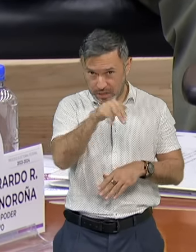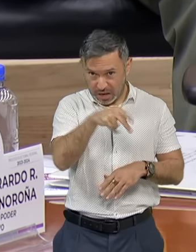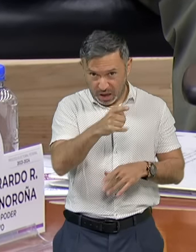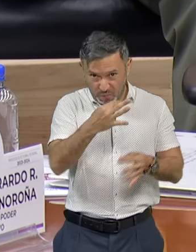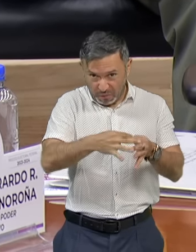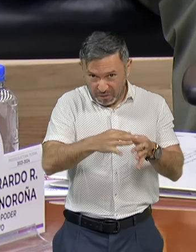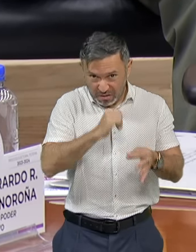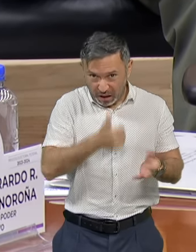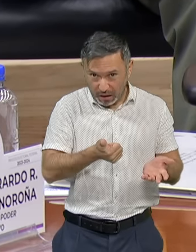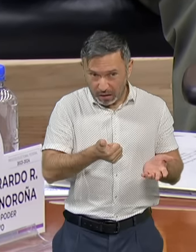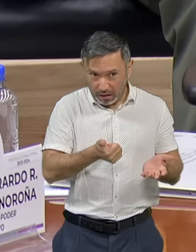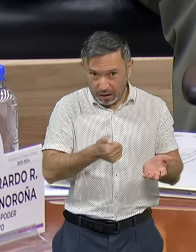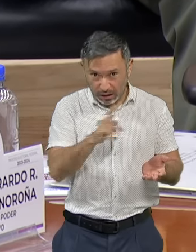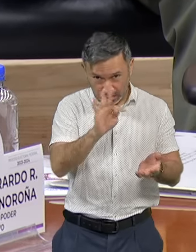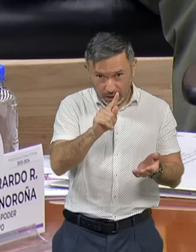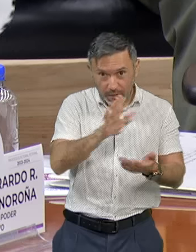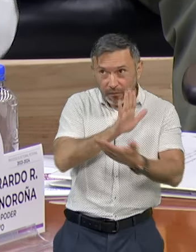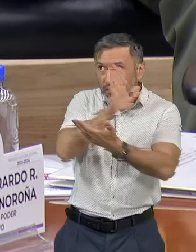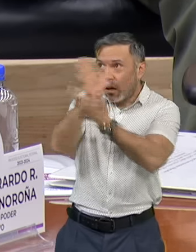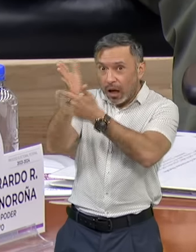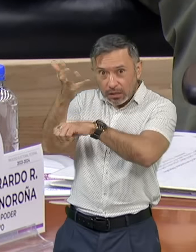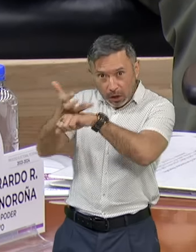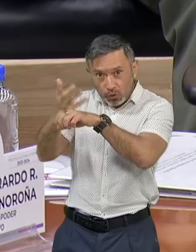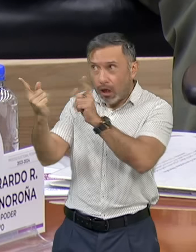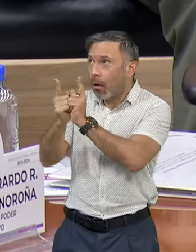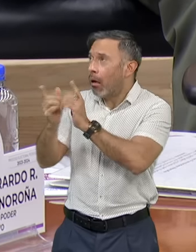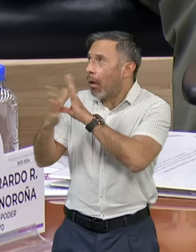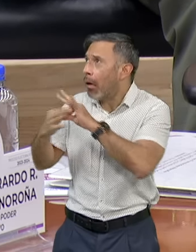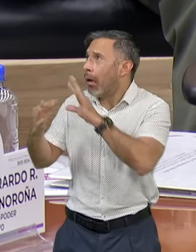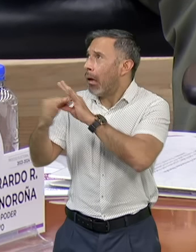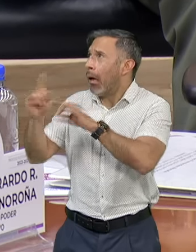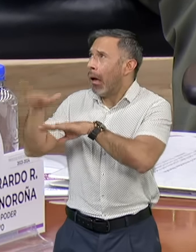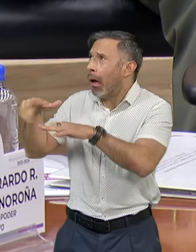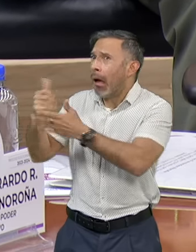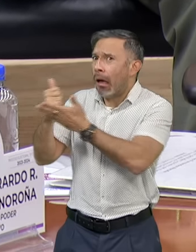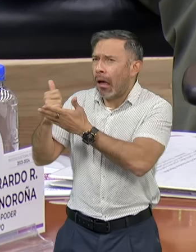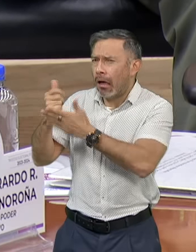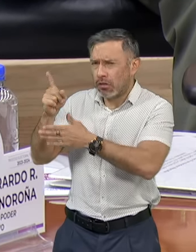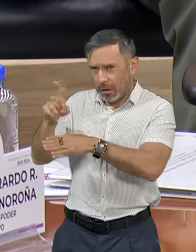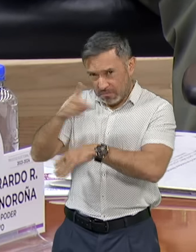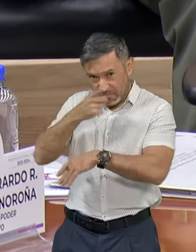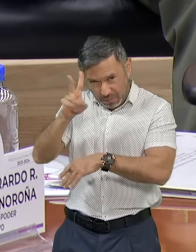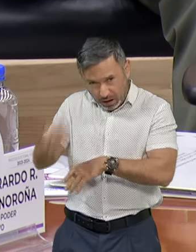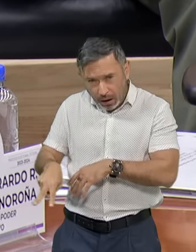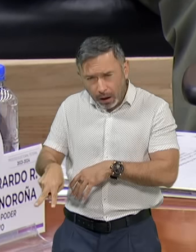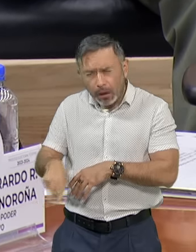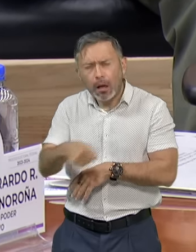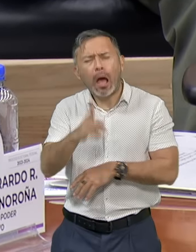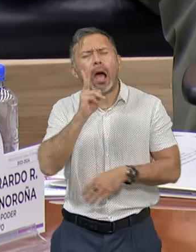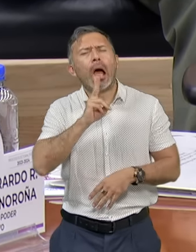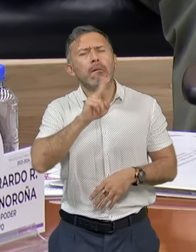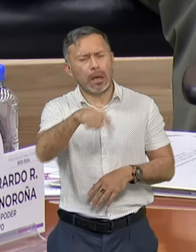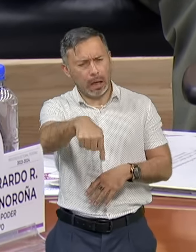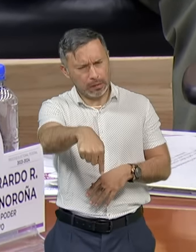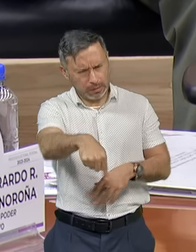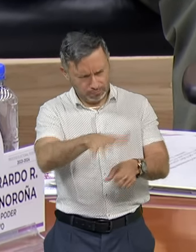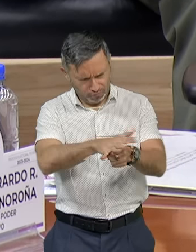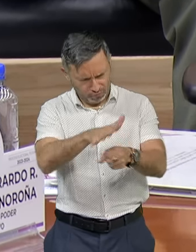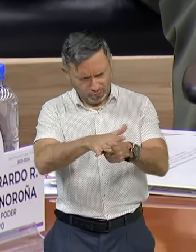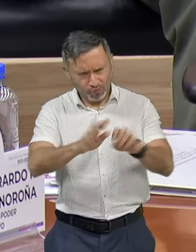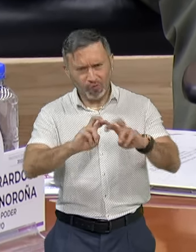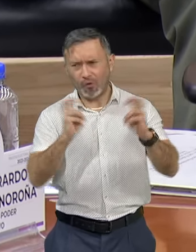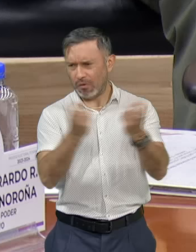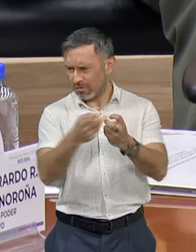Estados Unidos es verdad por qué no lo dicen aquí por qué no lo reclaman aquí por qué no lo plantean aquí